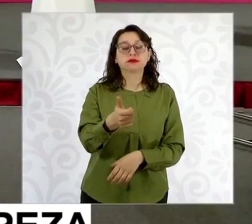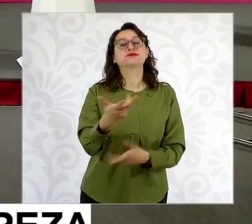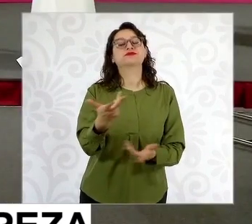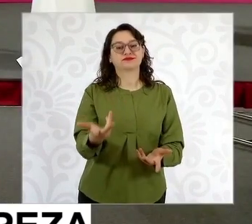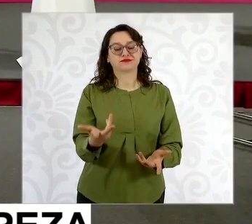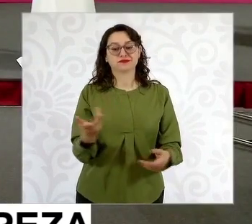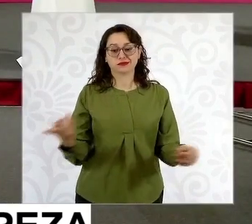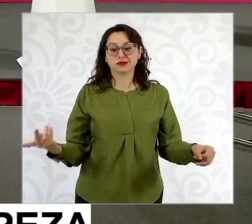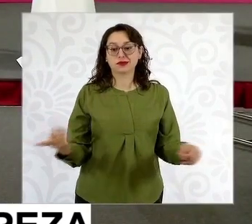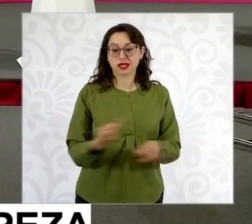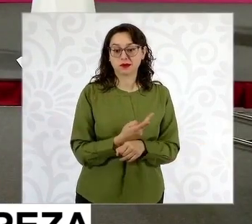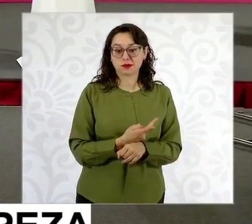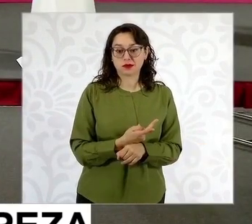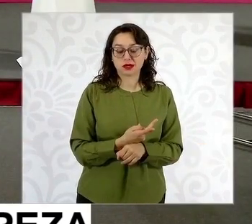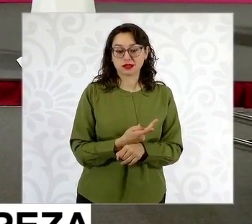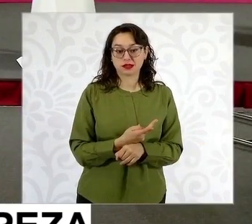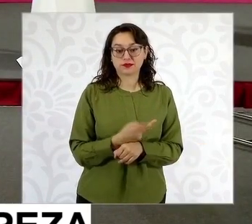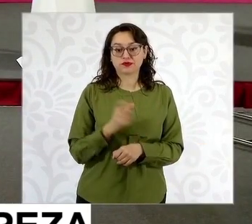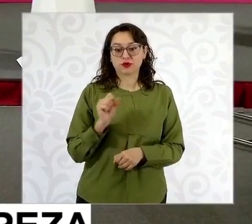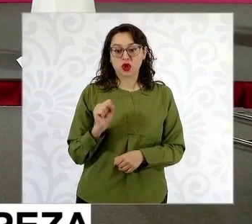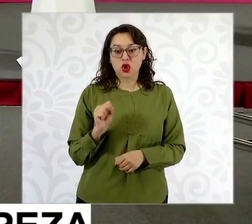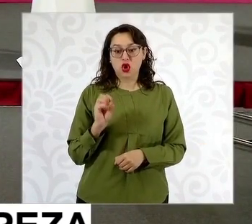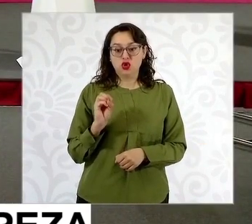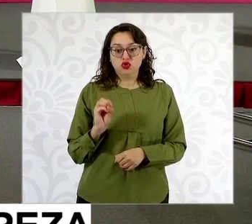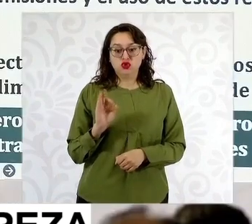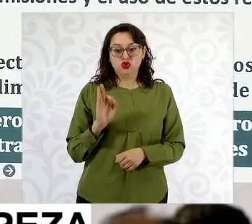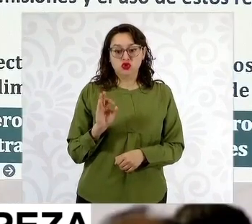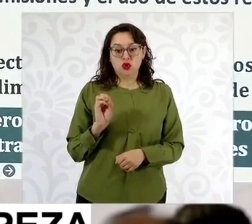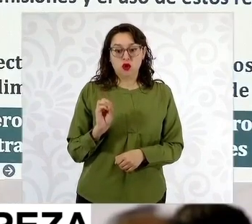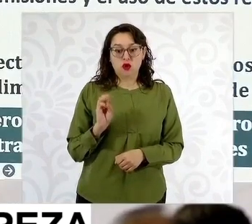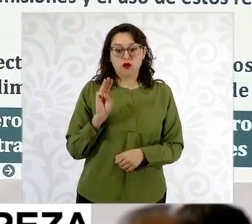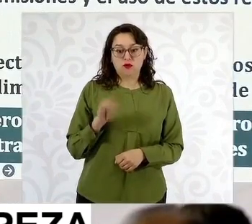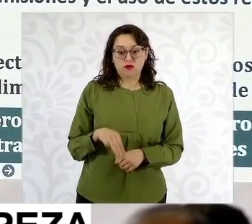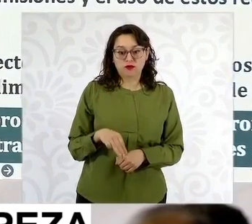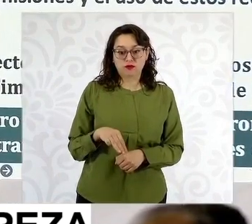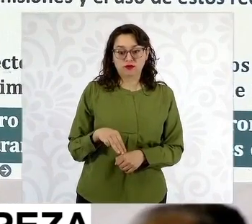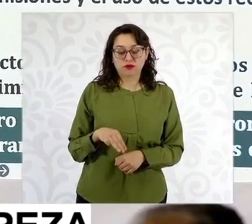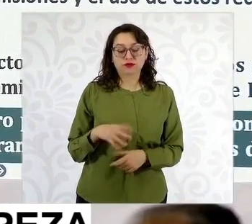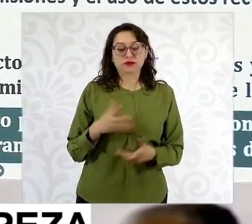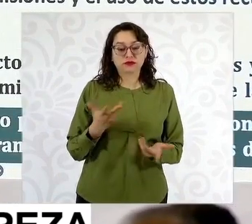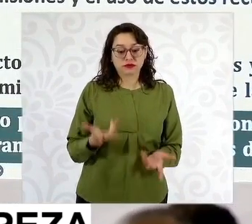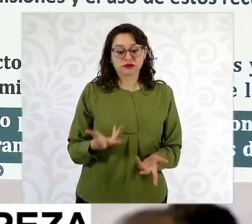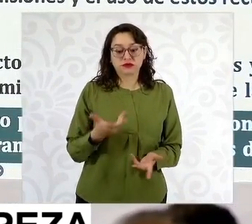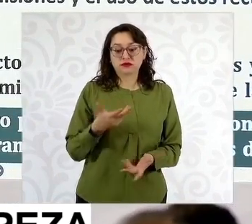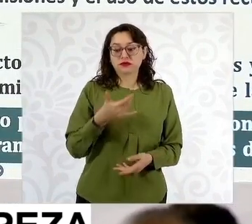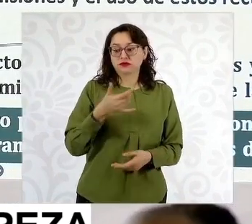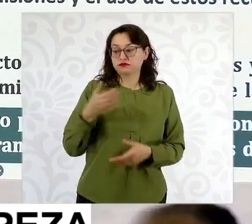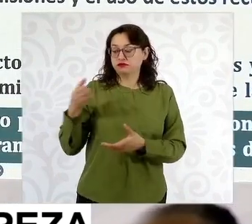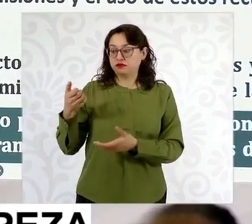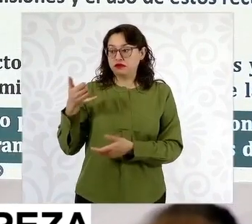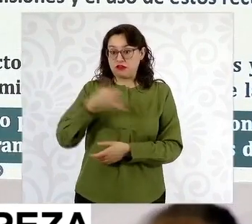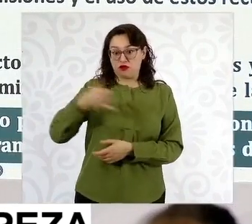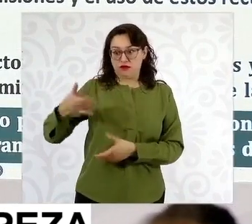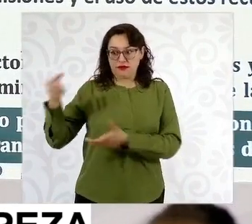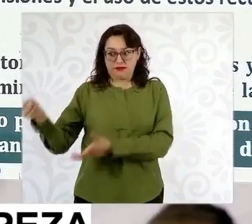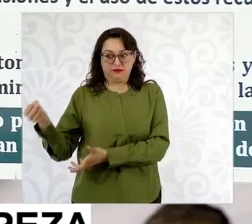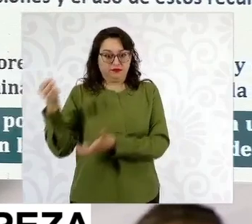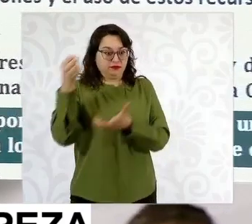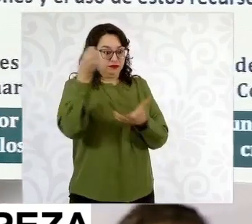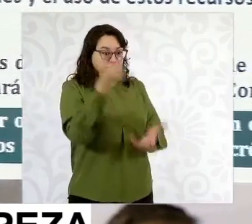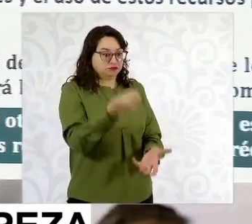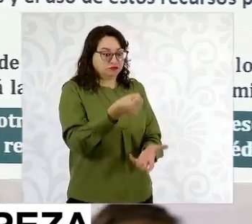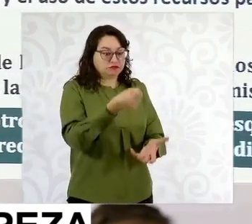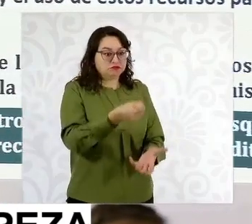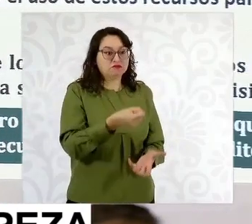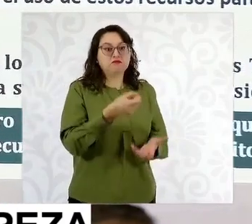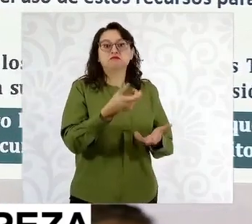cierto es que la SOFOM recibe el recurso del Infonavit, lo jinetea, se beneficia con